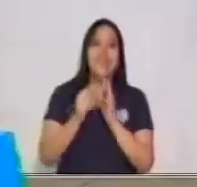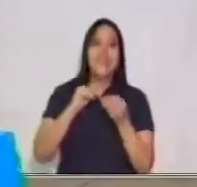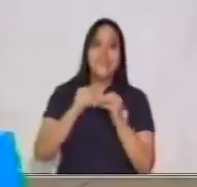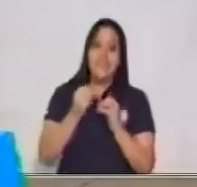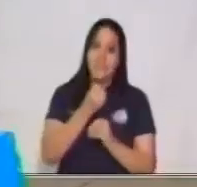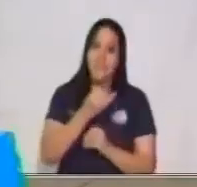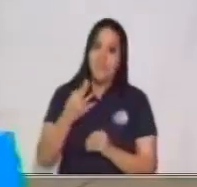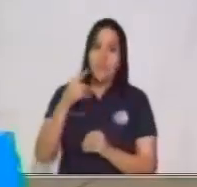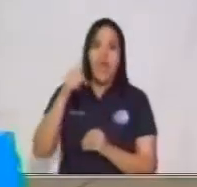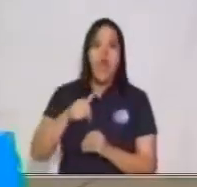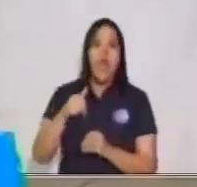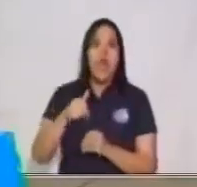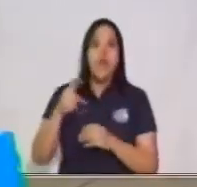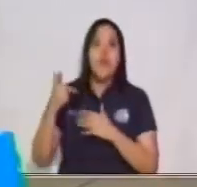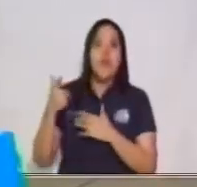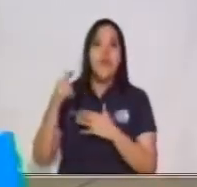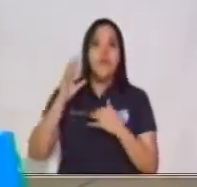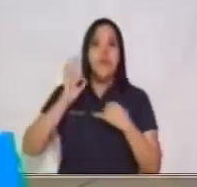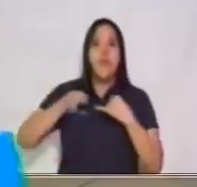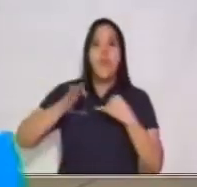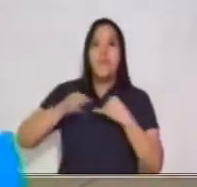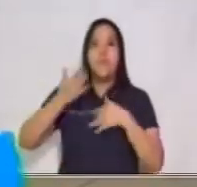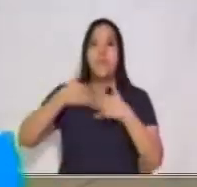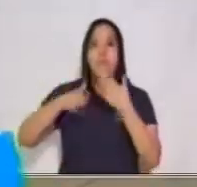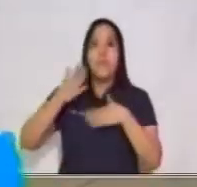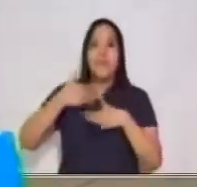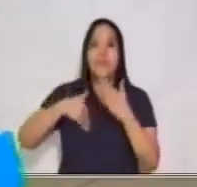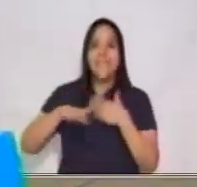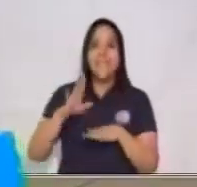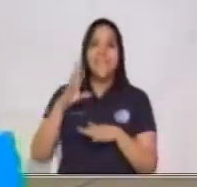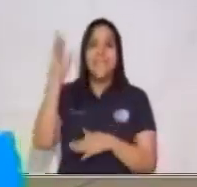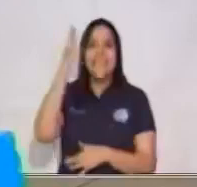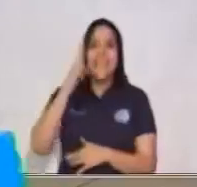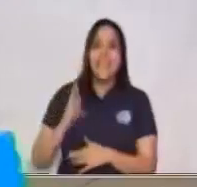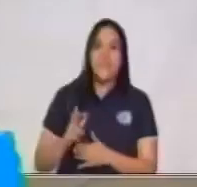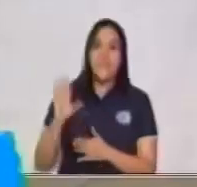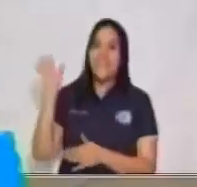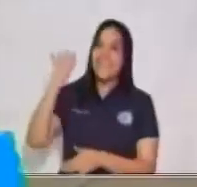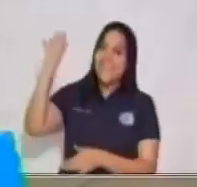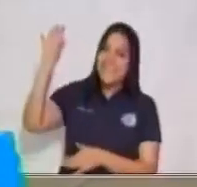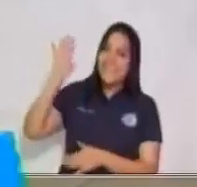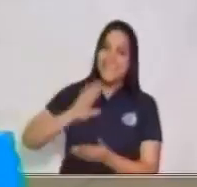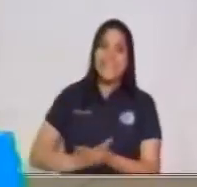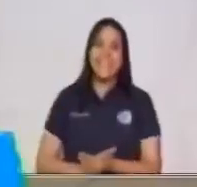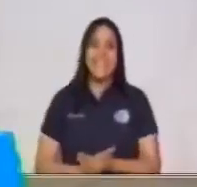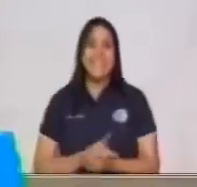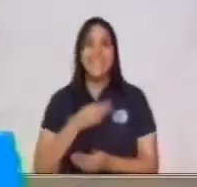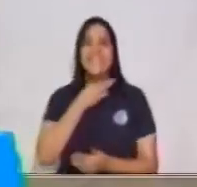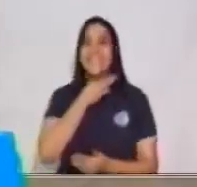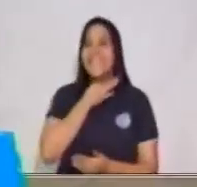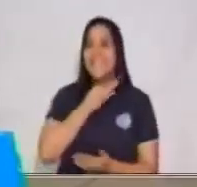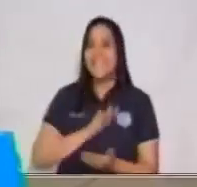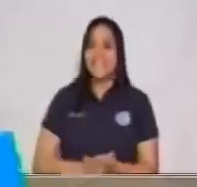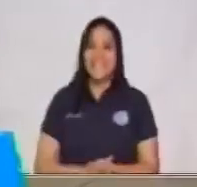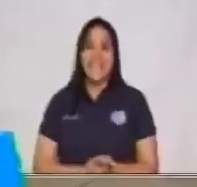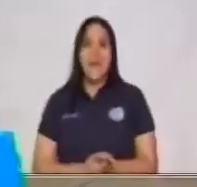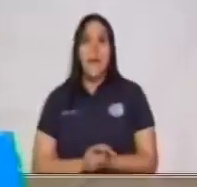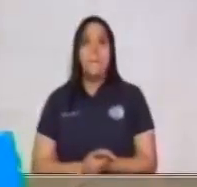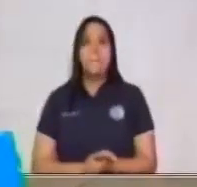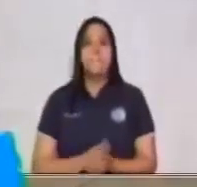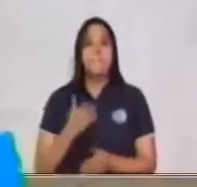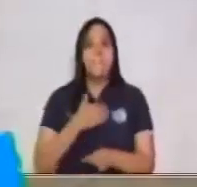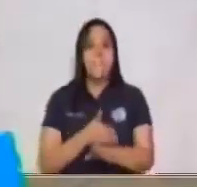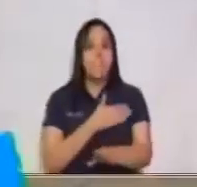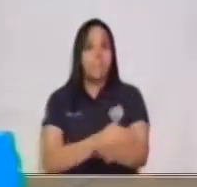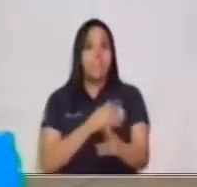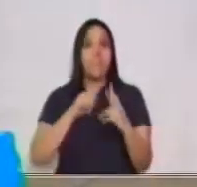Y hoy tenemos la grata compañía en lengua de señas de Lourdes. Mucho gusto. Antes de empezar,